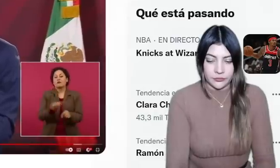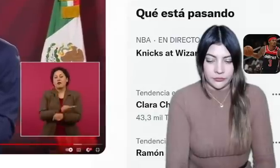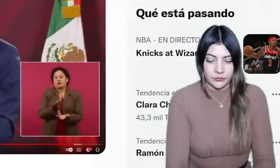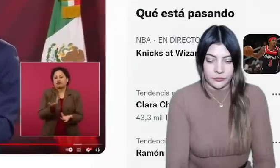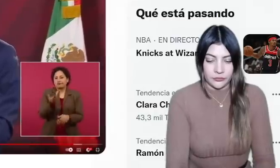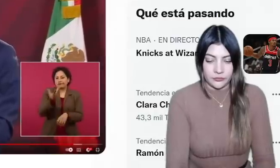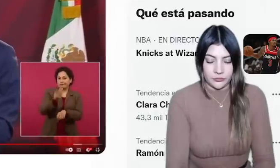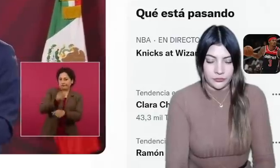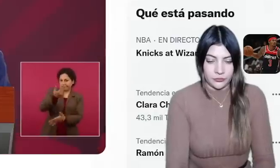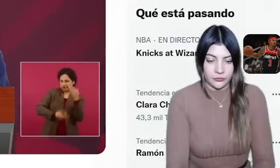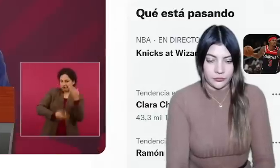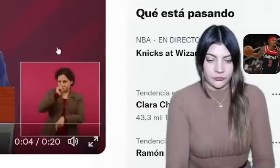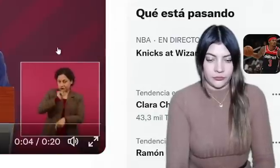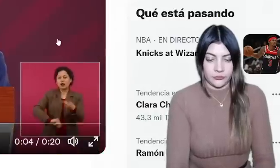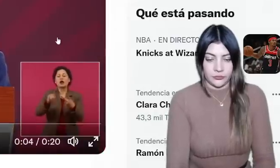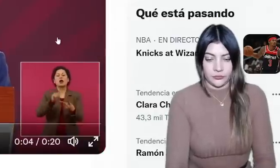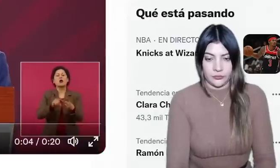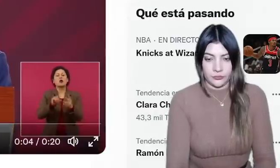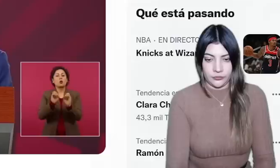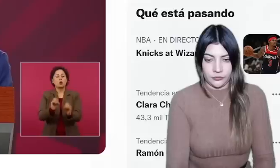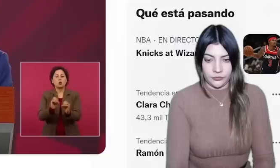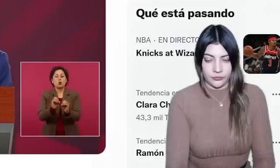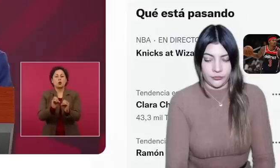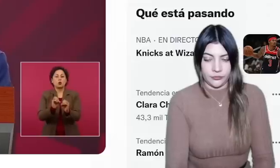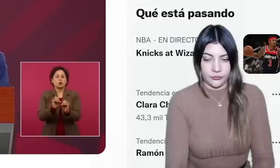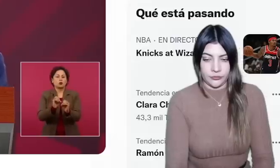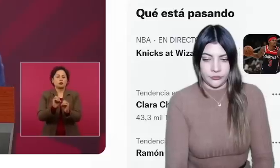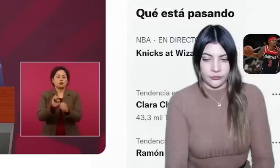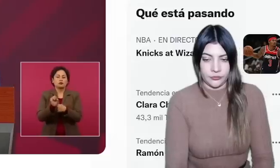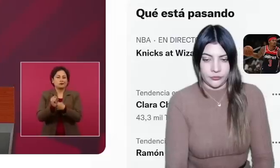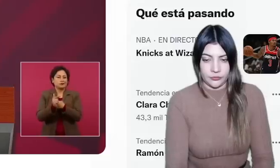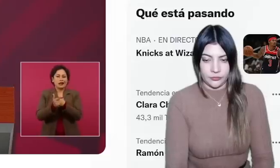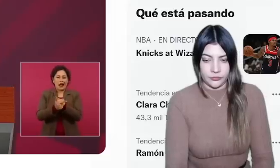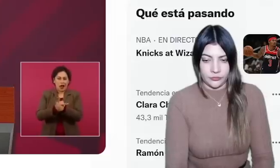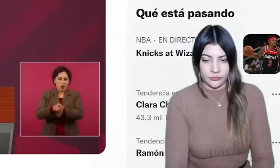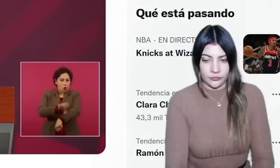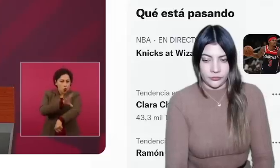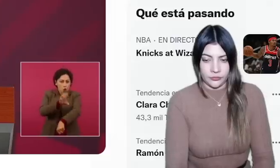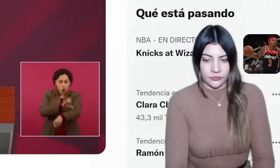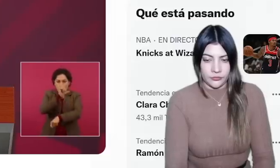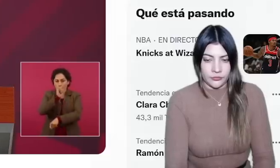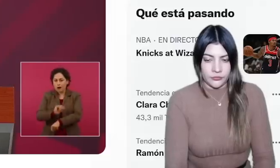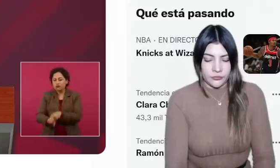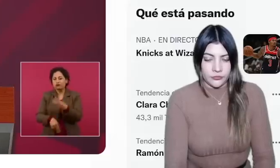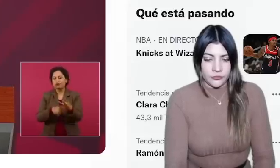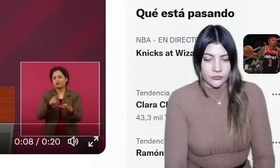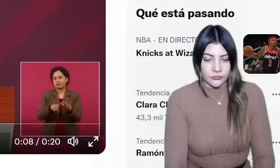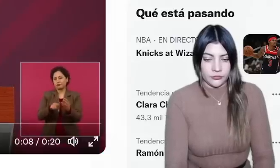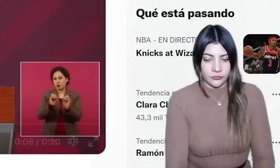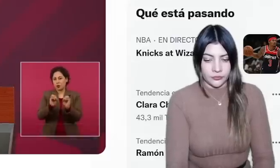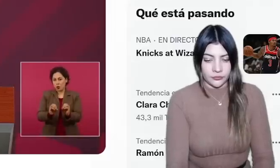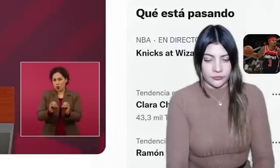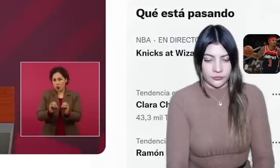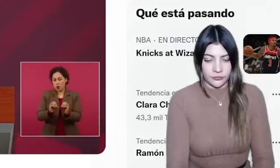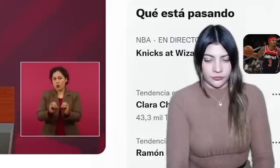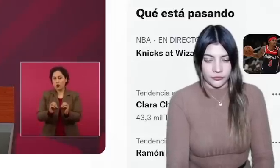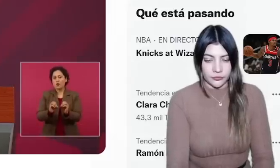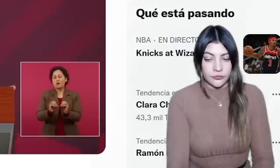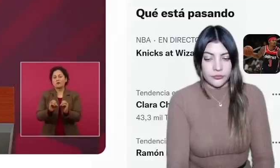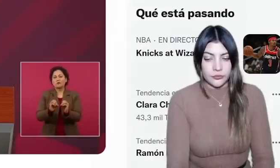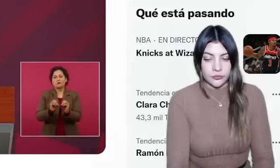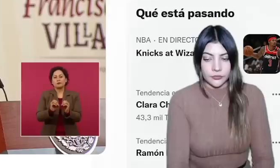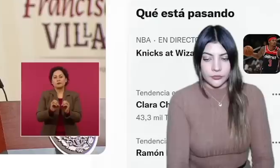mantenimiento, si se debió a una falla eléctrica, a un